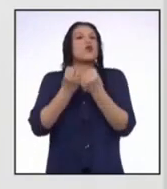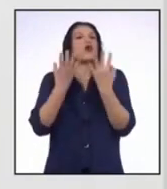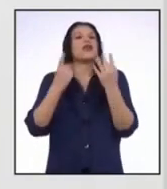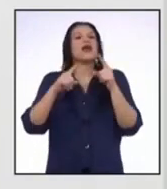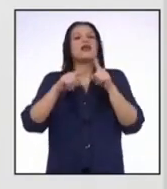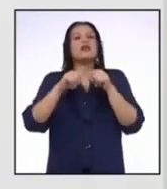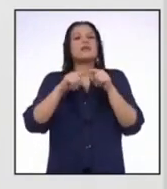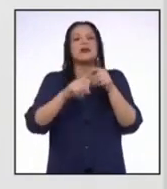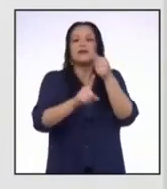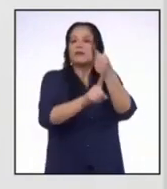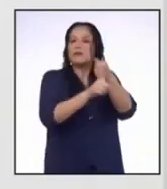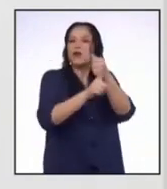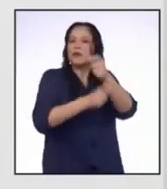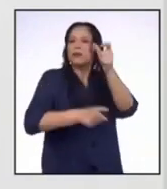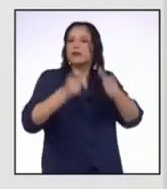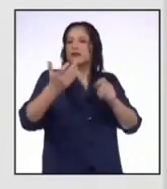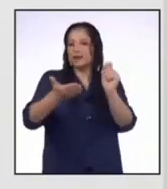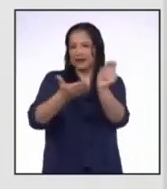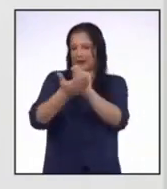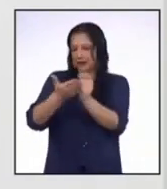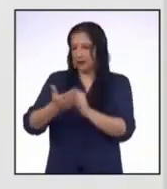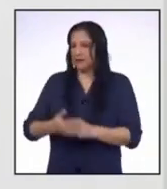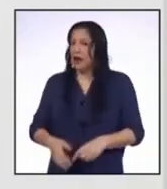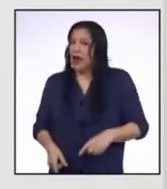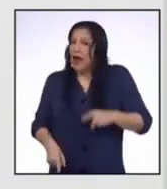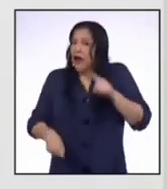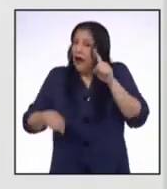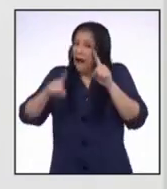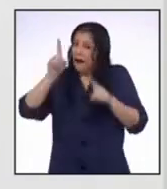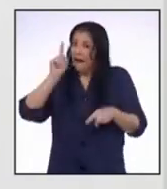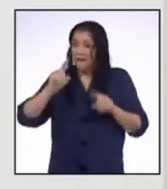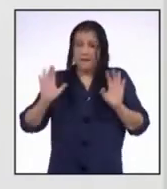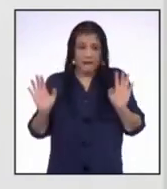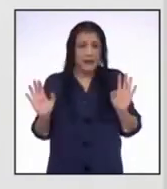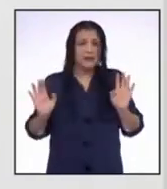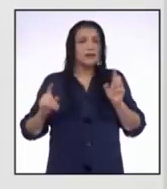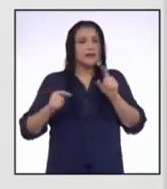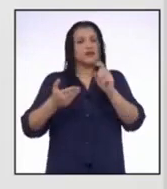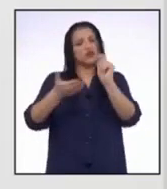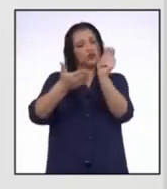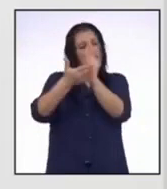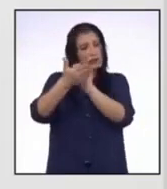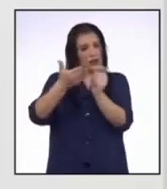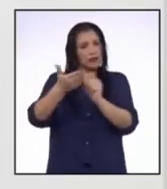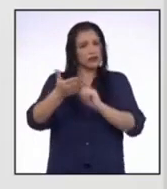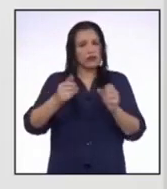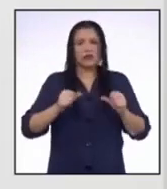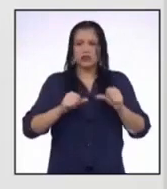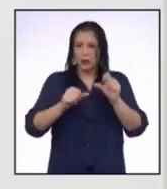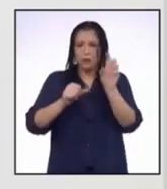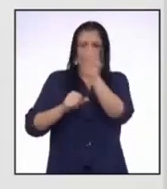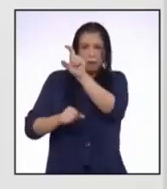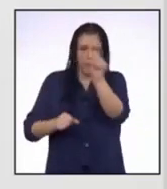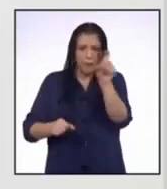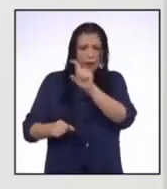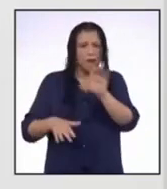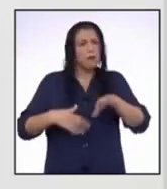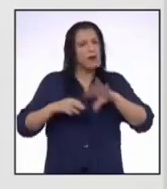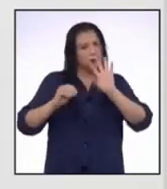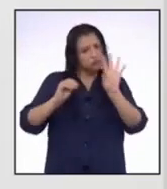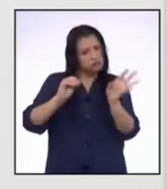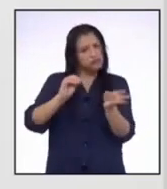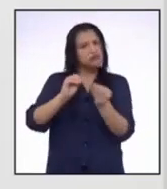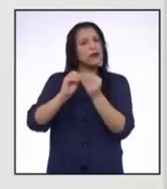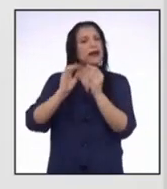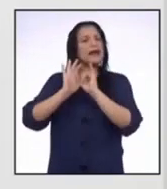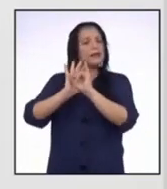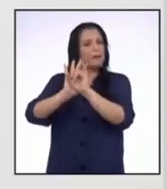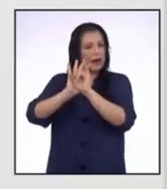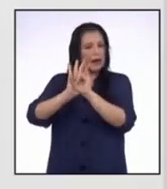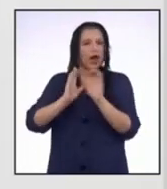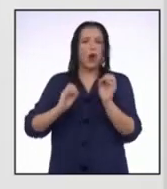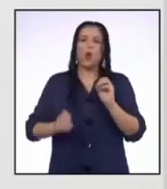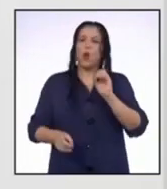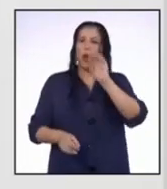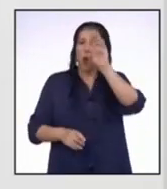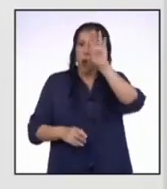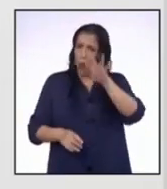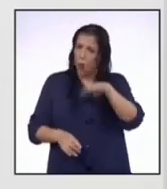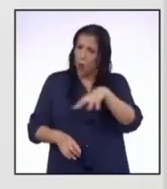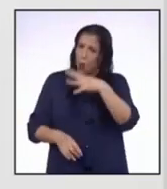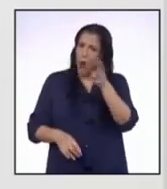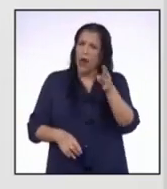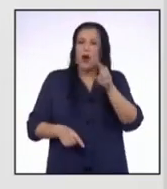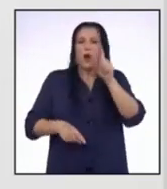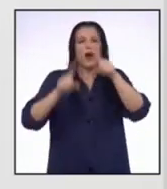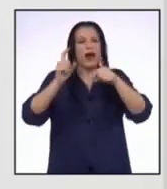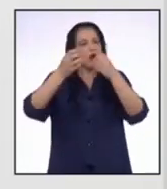depende del autor. En algunos casos, estos textos continuos pueden ir acompañados de imágenes o cuadros